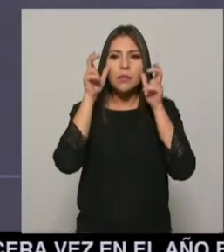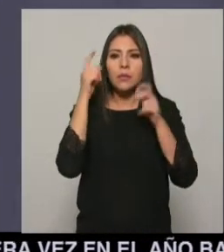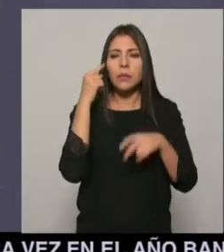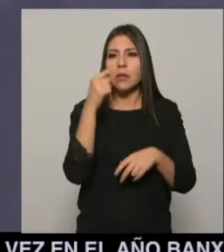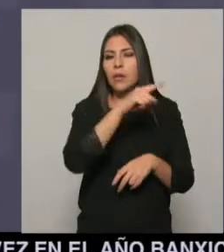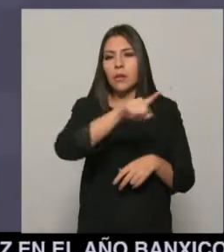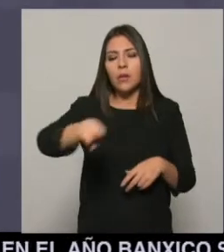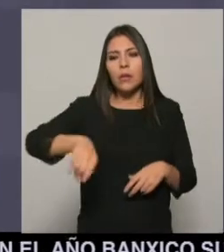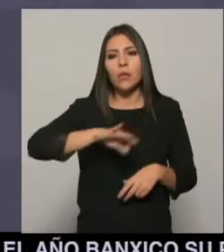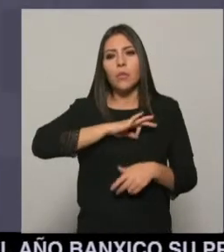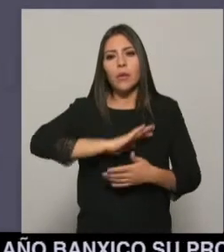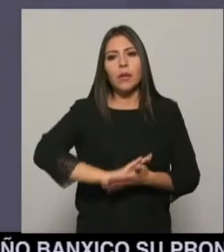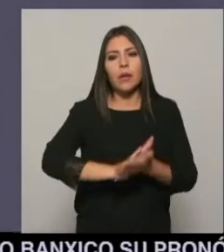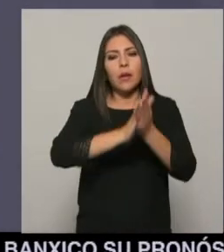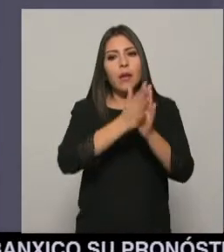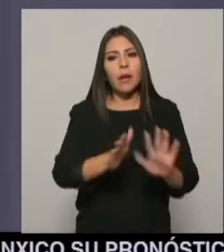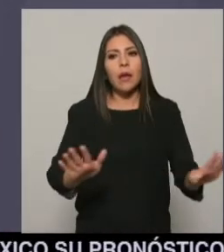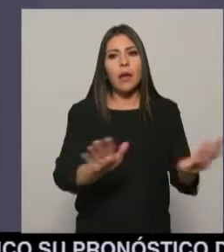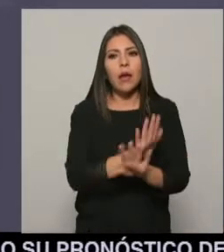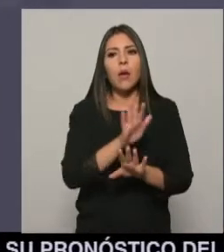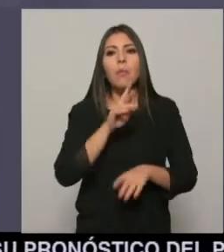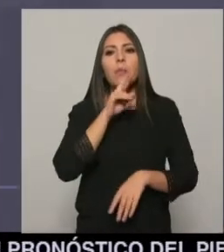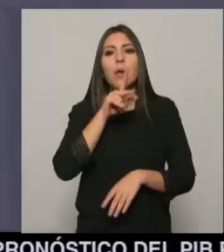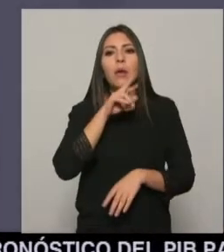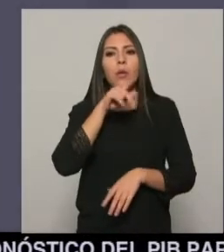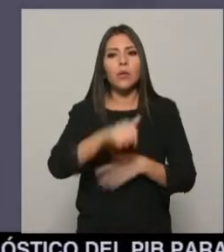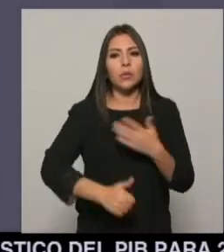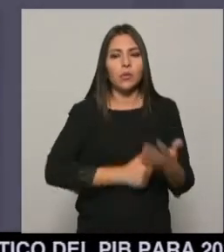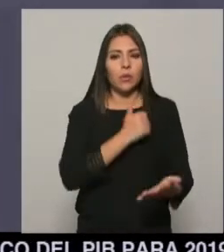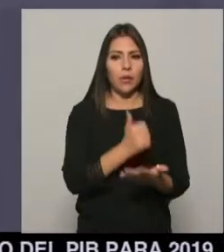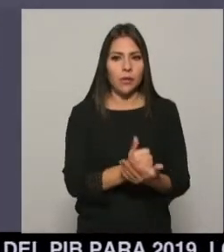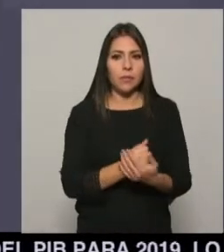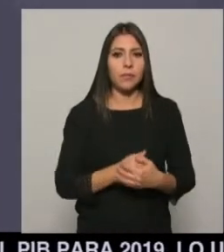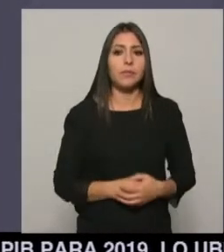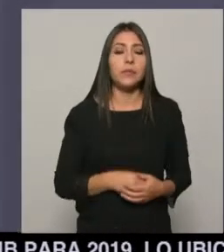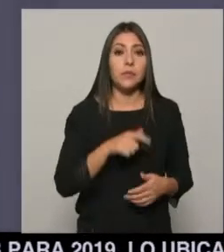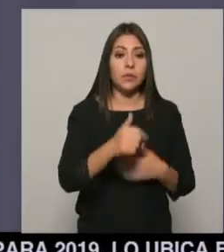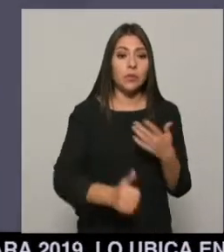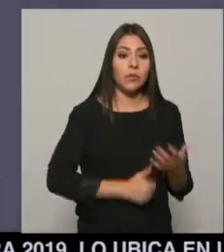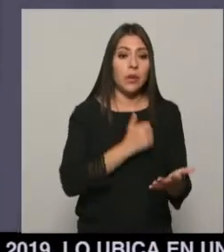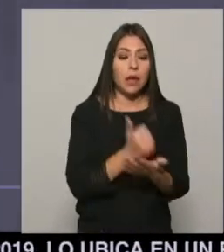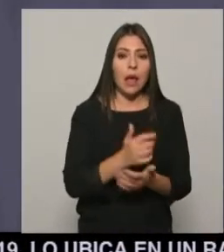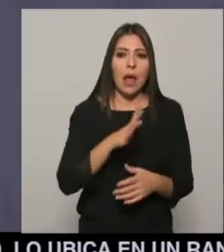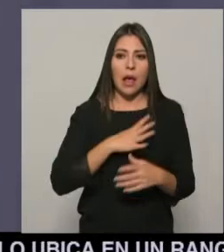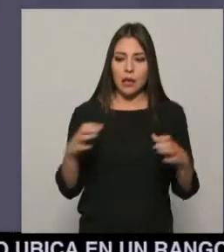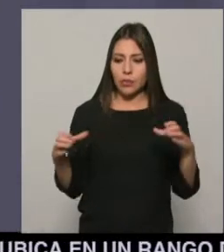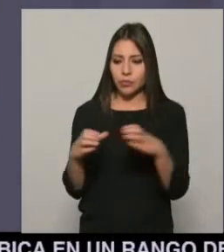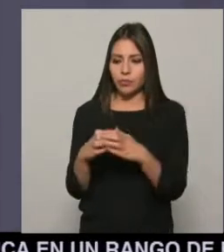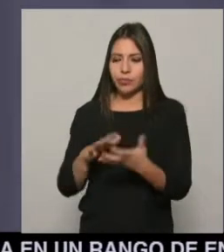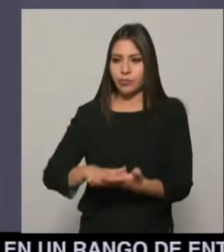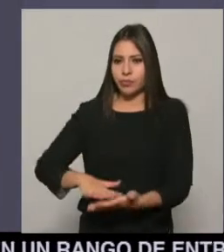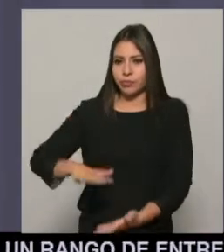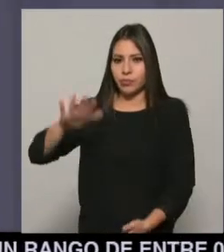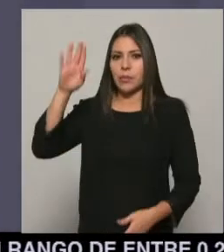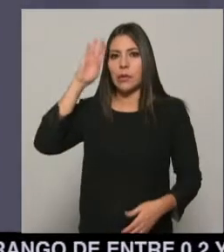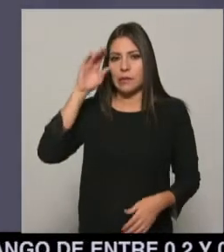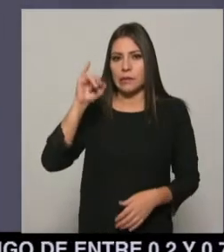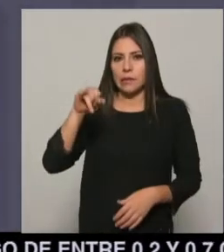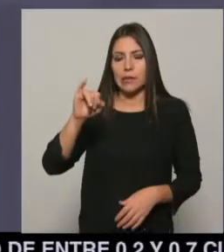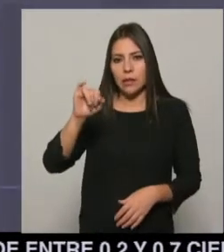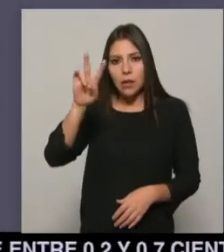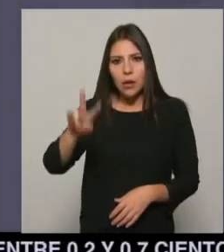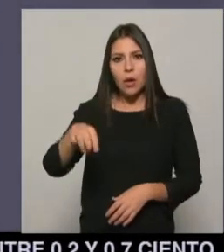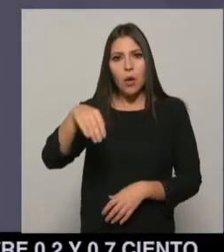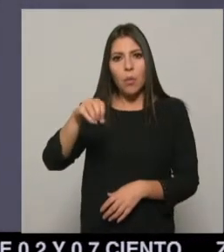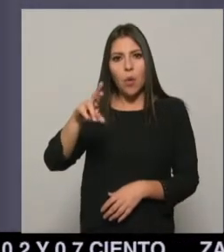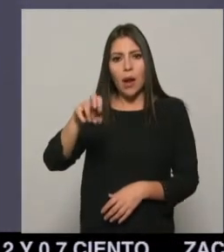podemos juntos mejorar las cosas en la ciudad. Esta ciudad no está compuesta, por más de que haya una mayoría real, legítima de Morena en la ciudad